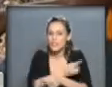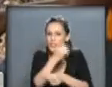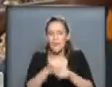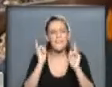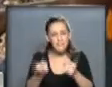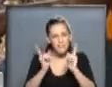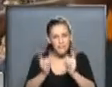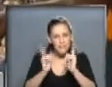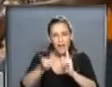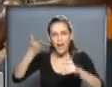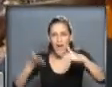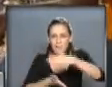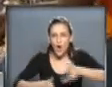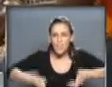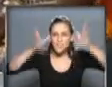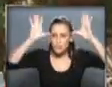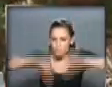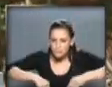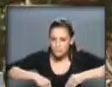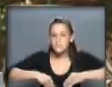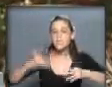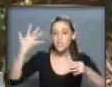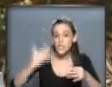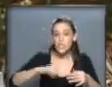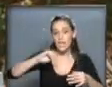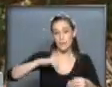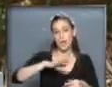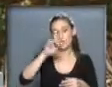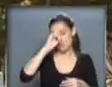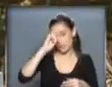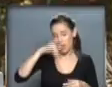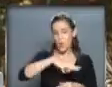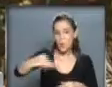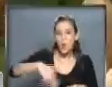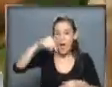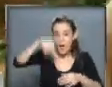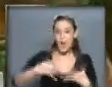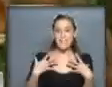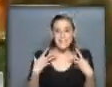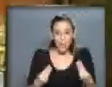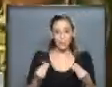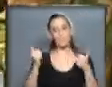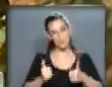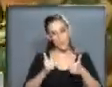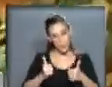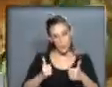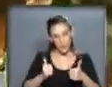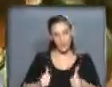por los socorristas en ambulancia a un hospital de la zona, donde se encuentra en buenas condiciones de salud.